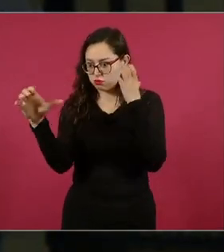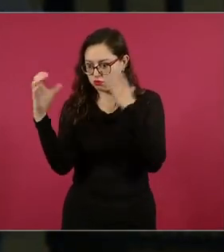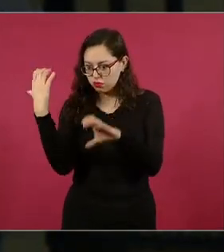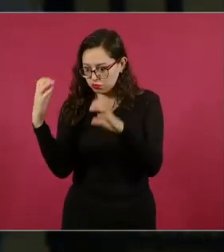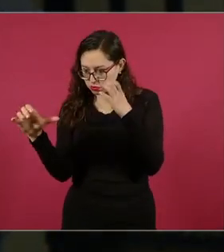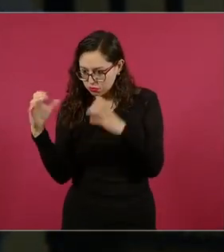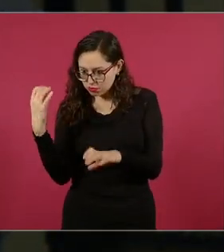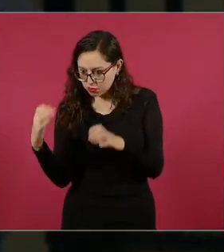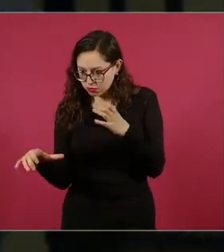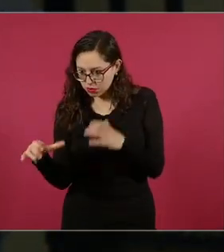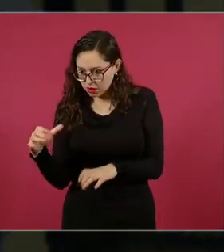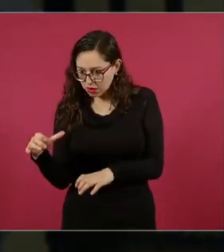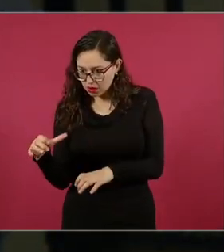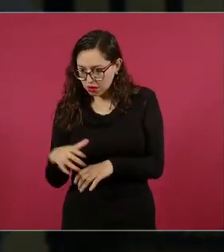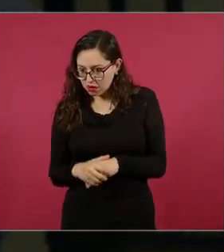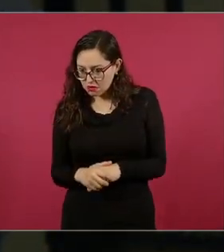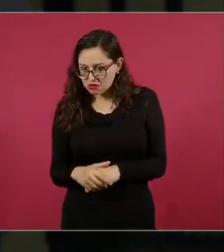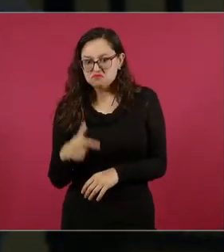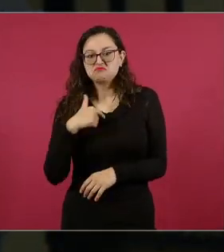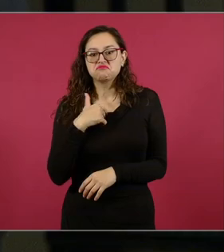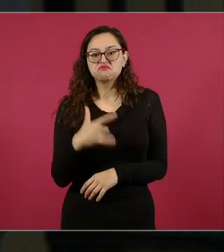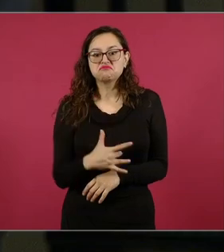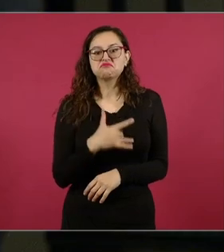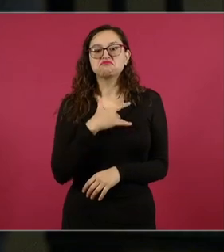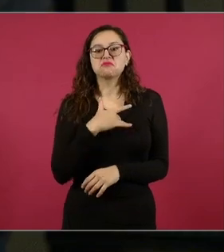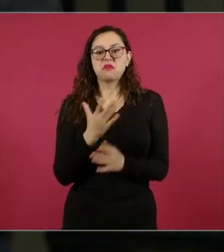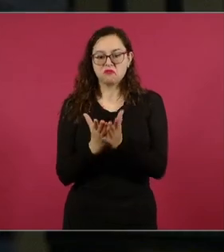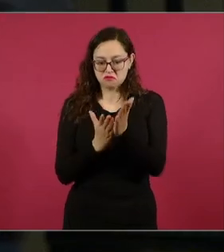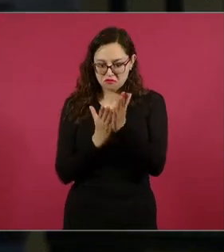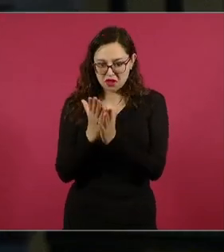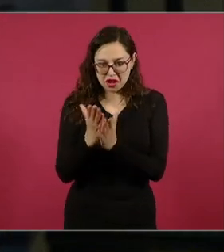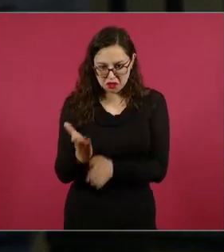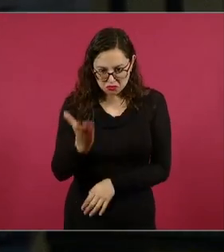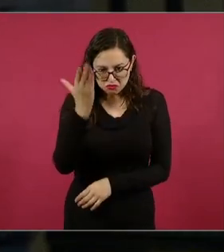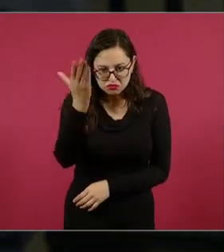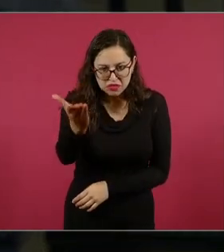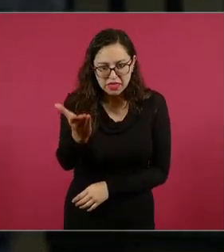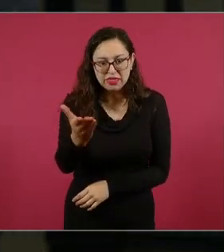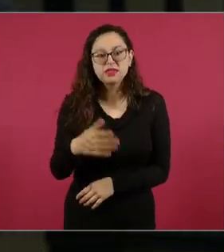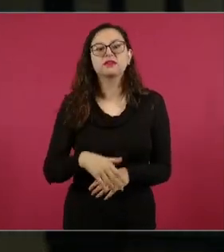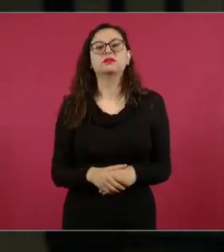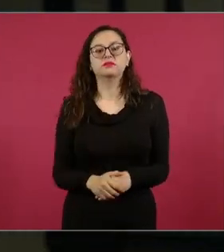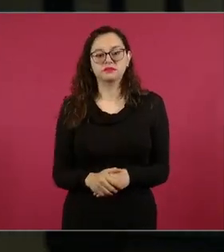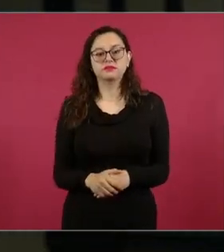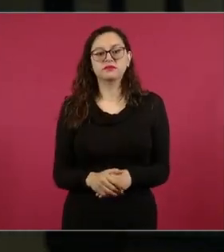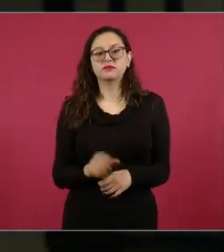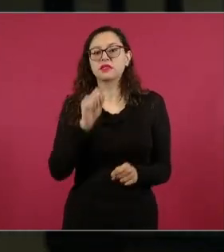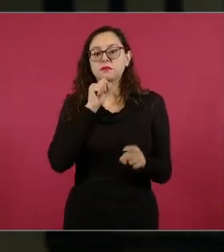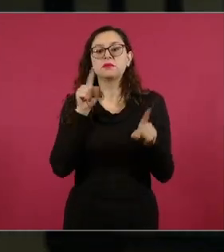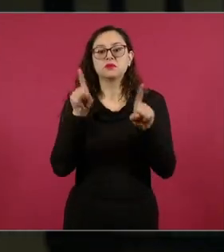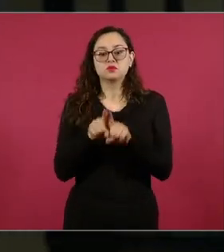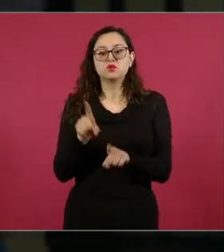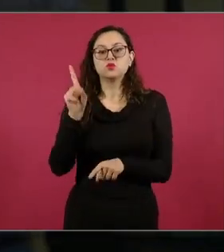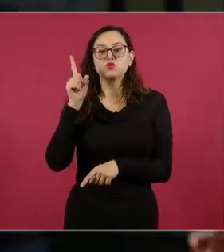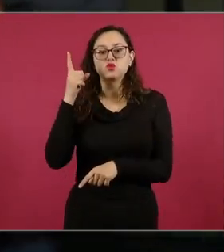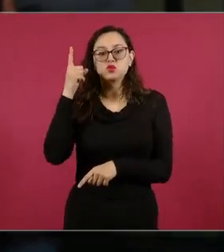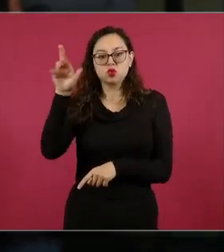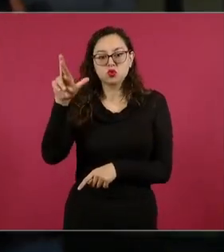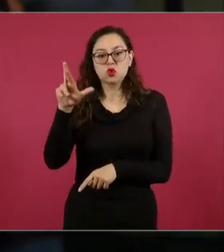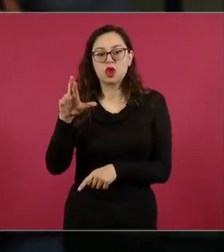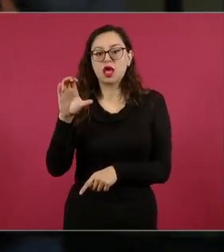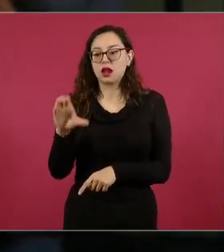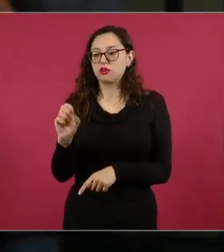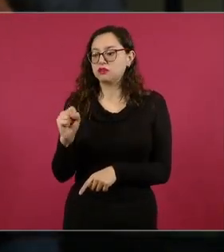traer, toda la lealtad como mexicano para usted como presidente en este diferendo y para la doctora